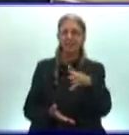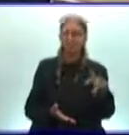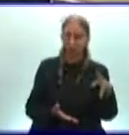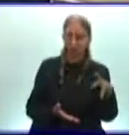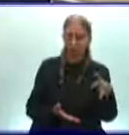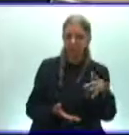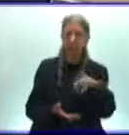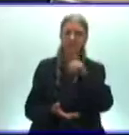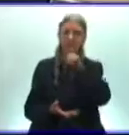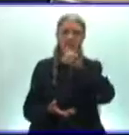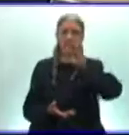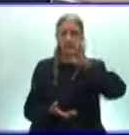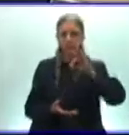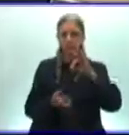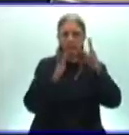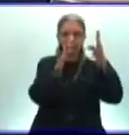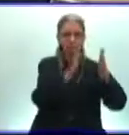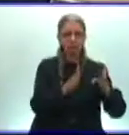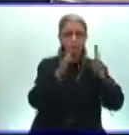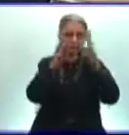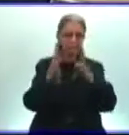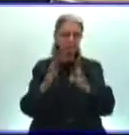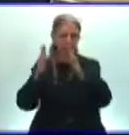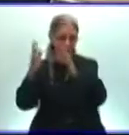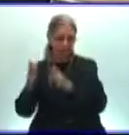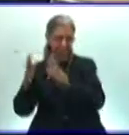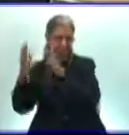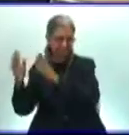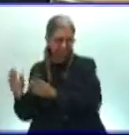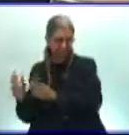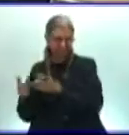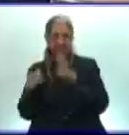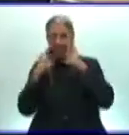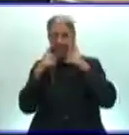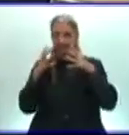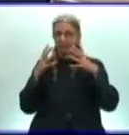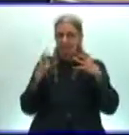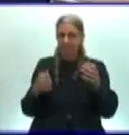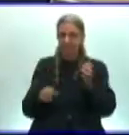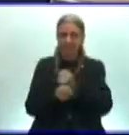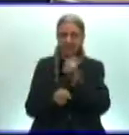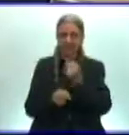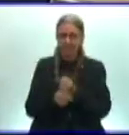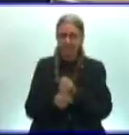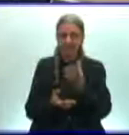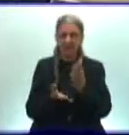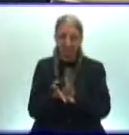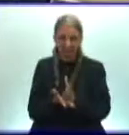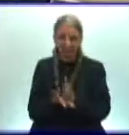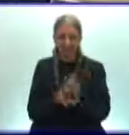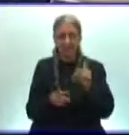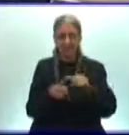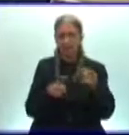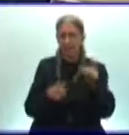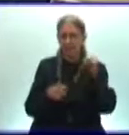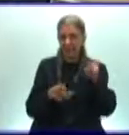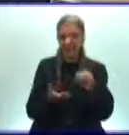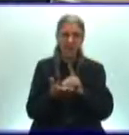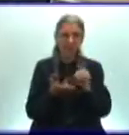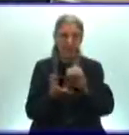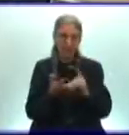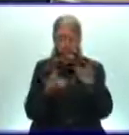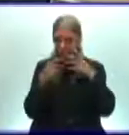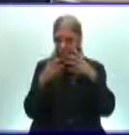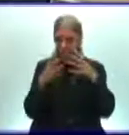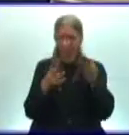18 columnas. Tabla que es importantísima para el trabajo en nuestras clases, ya que es una importante tabla de datos